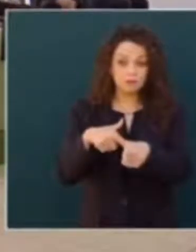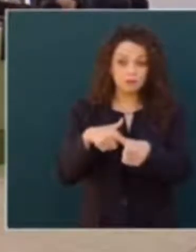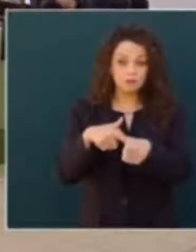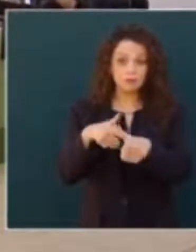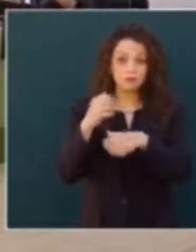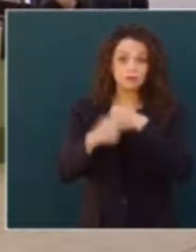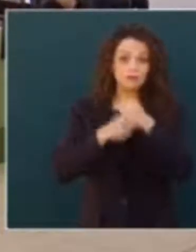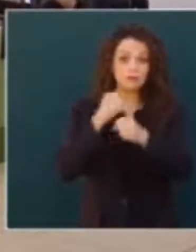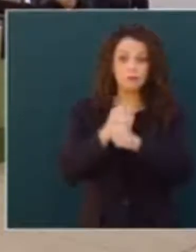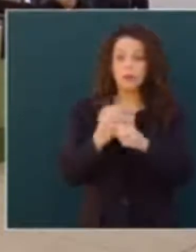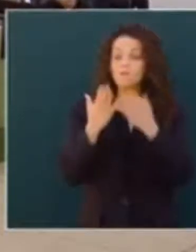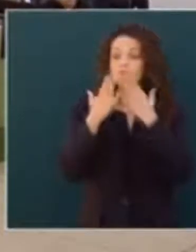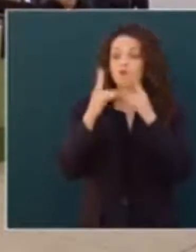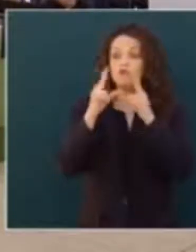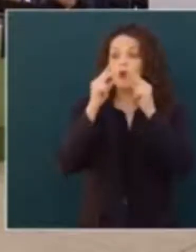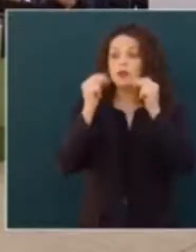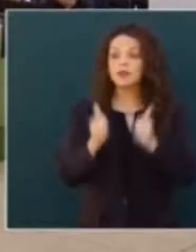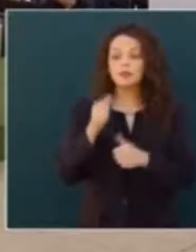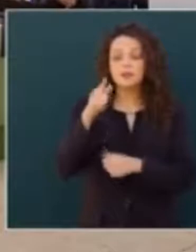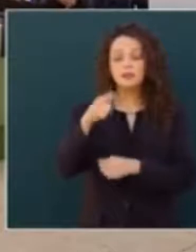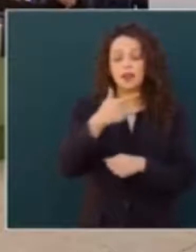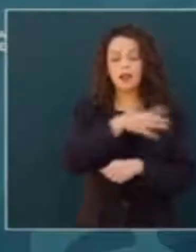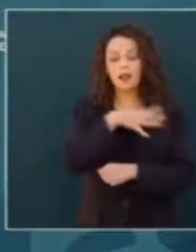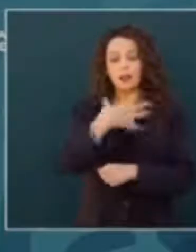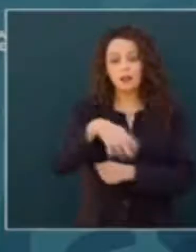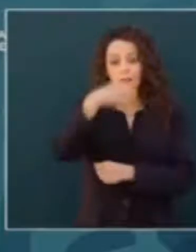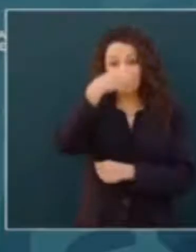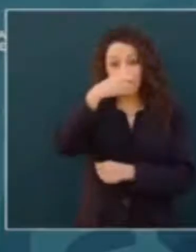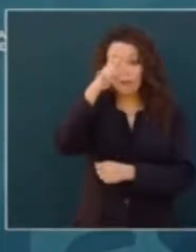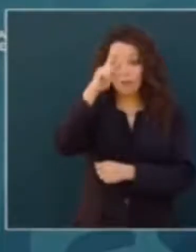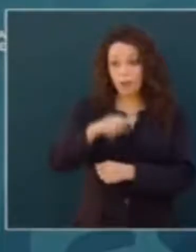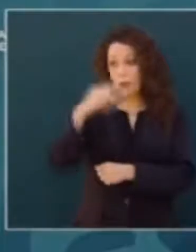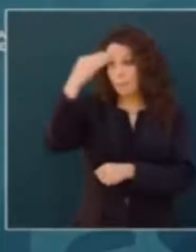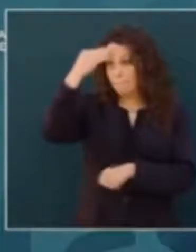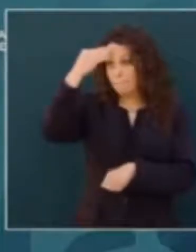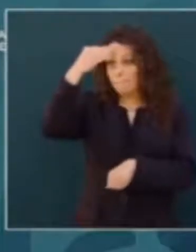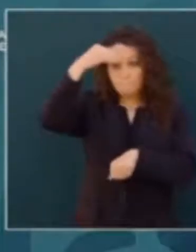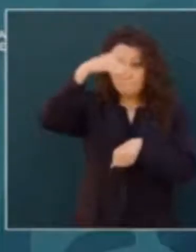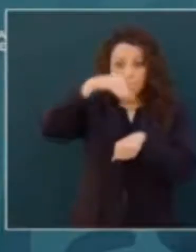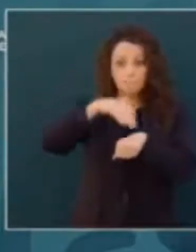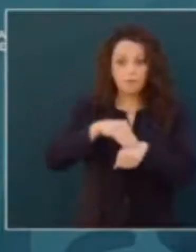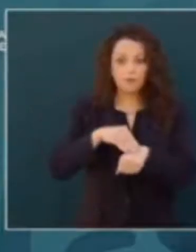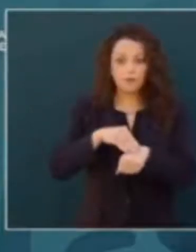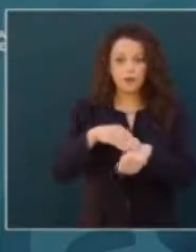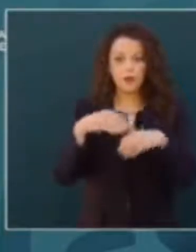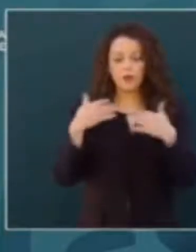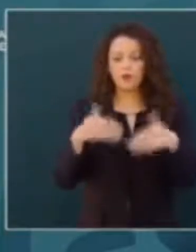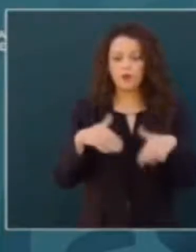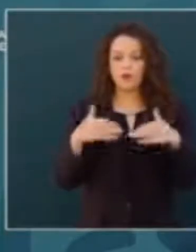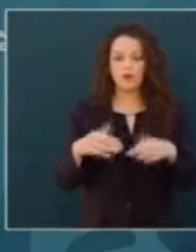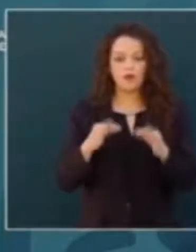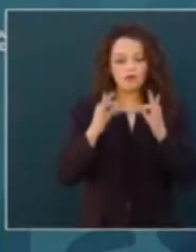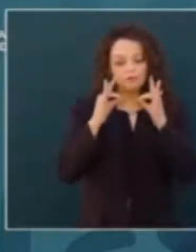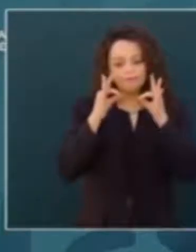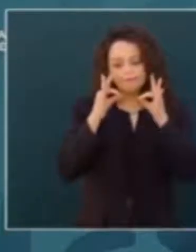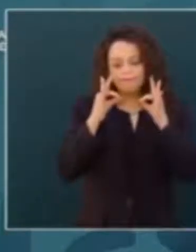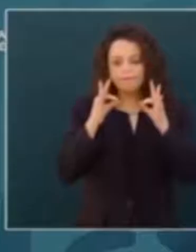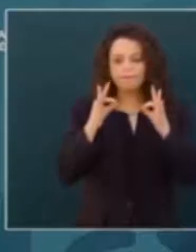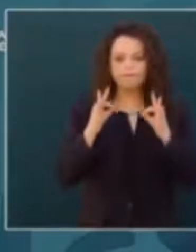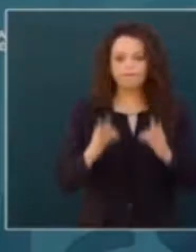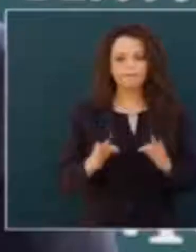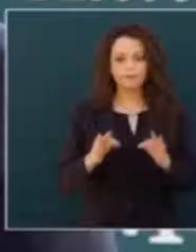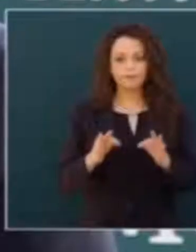general Cárdenas, su memoria es una presencia entrañable e